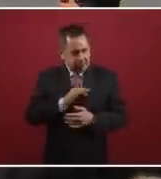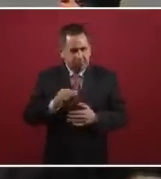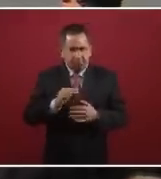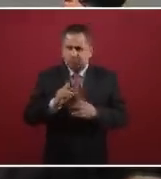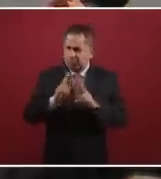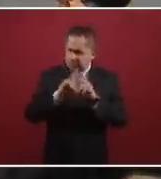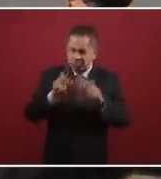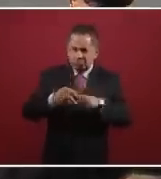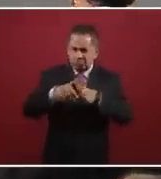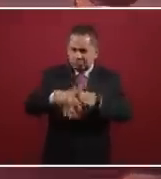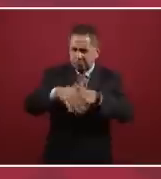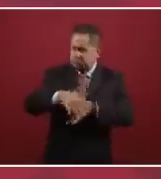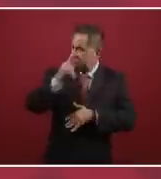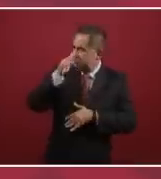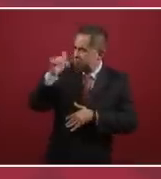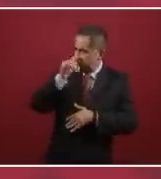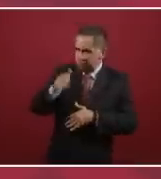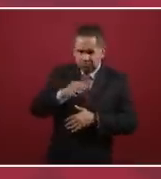pacífica?